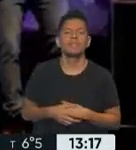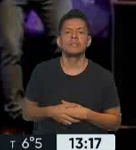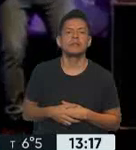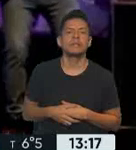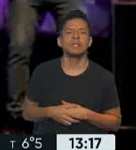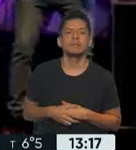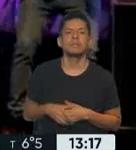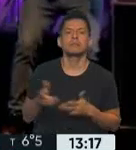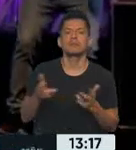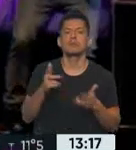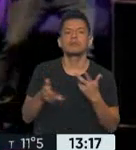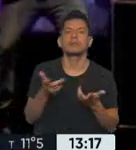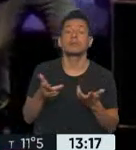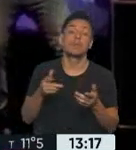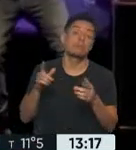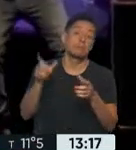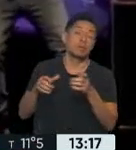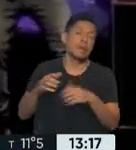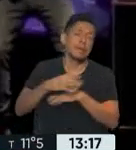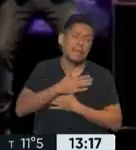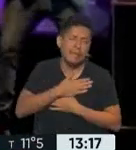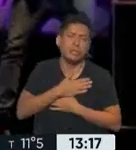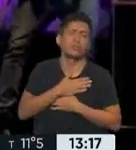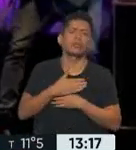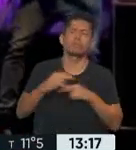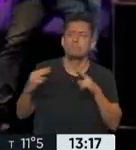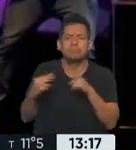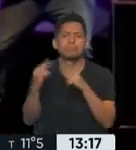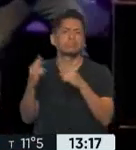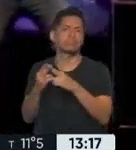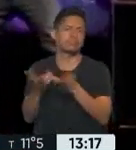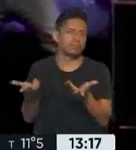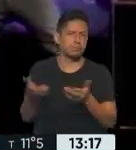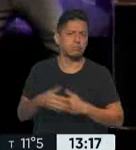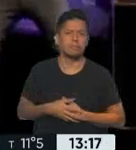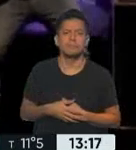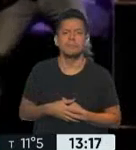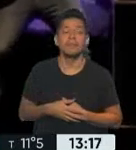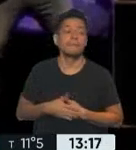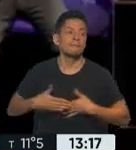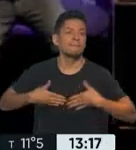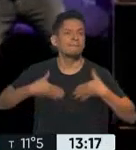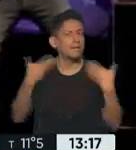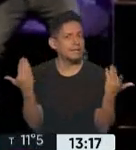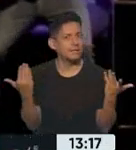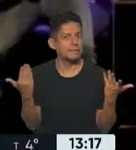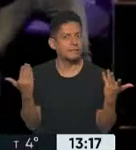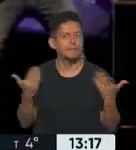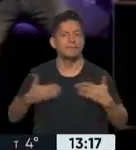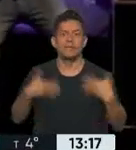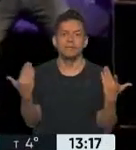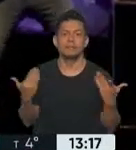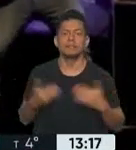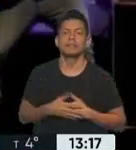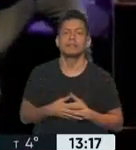de sobre todo nuestros seres queridos, nuestro trabajo. Y bueno, estoy feliz porque realmente hemos logrado